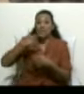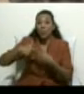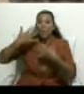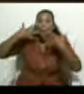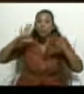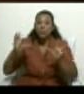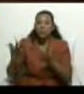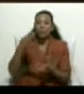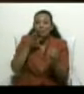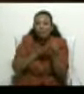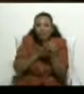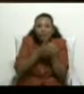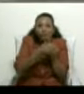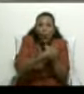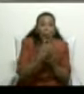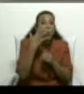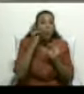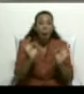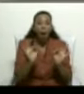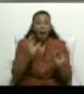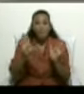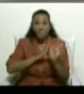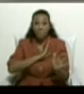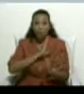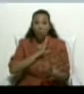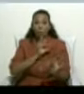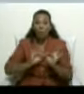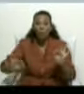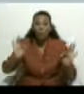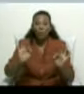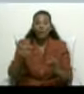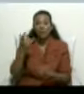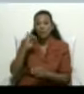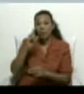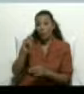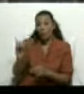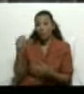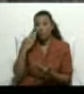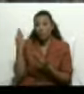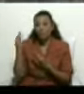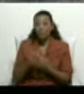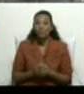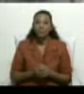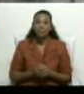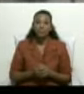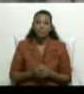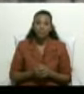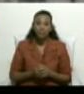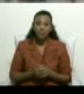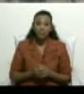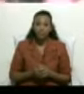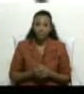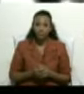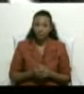posibles negociaciones con los acreedores de acciones de Citgo Holding.